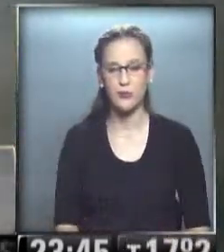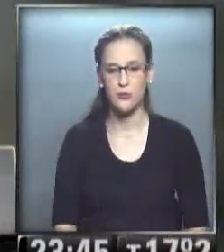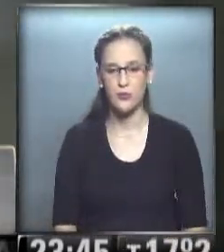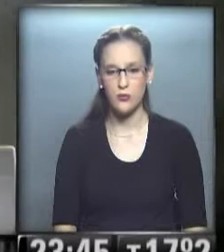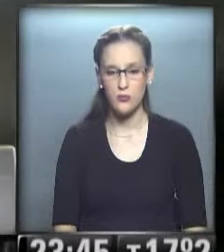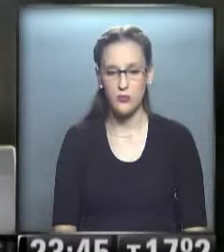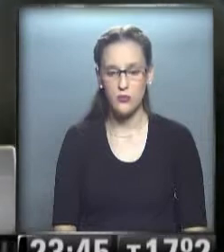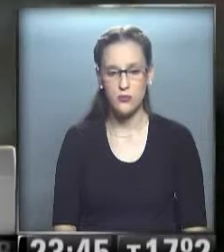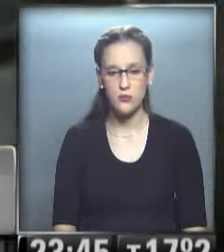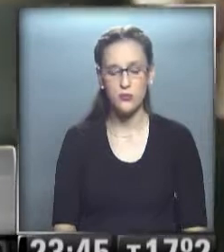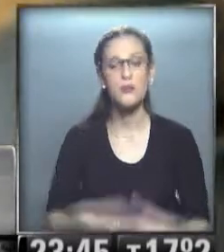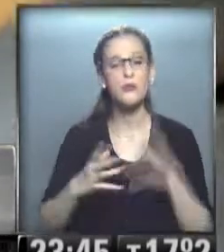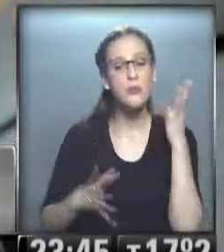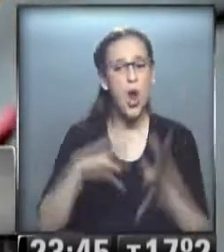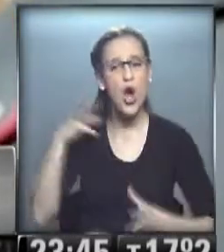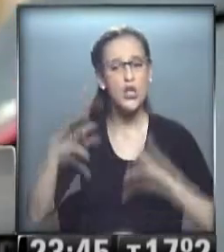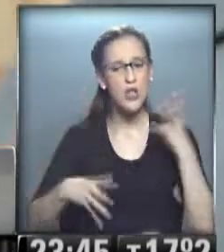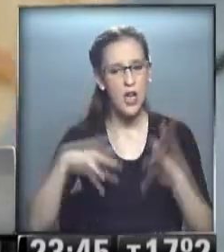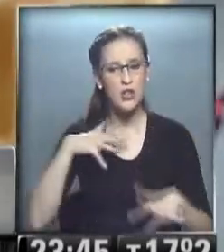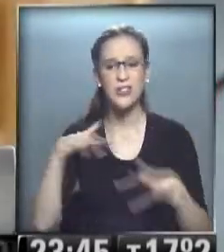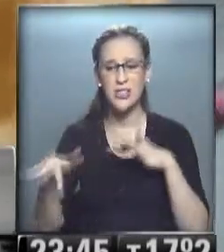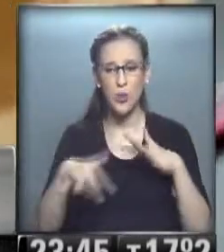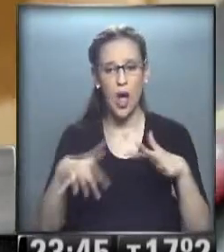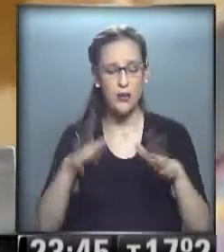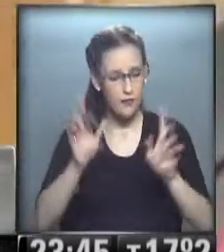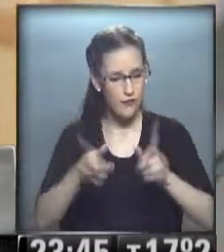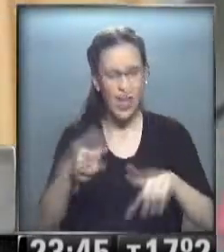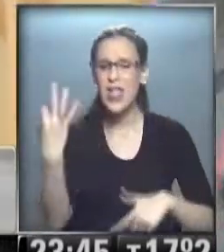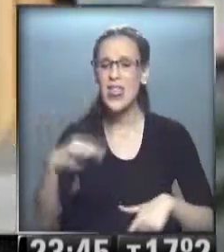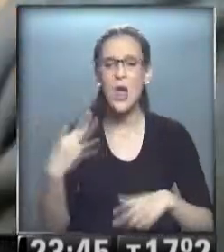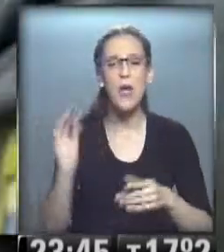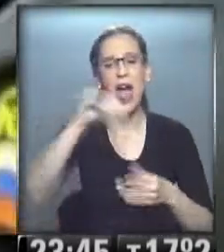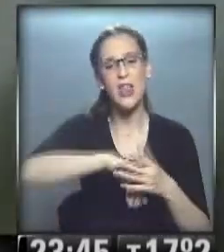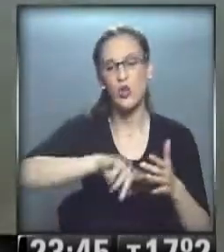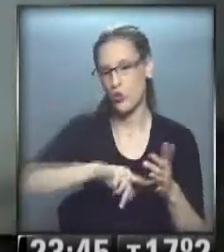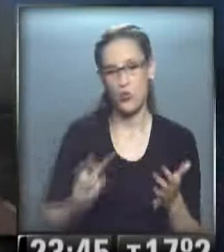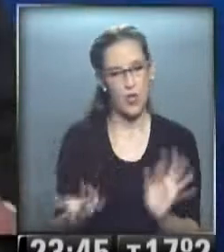que mientras dure este proceso, ellos se tienen que mantener en la ciudad, en San Petersburgo.